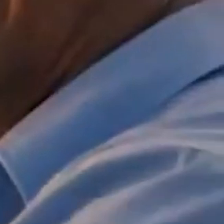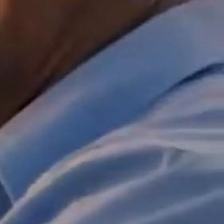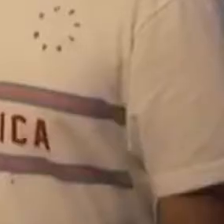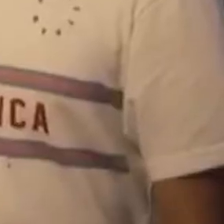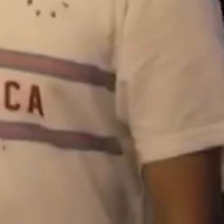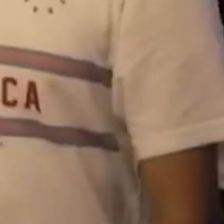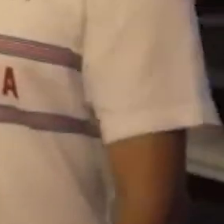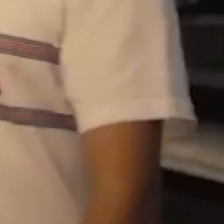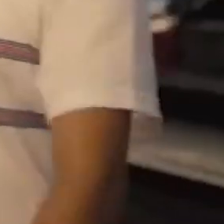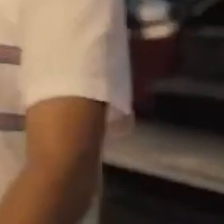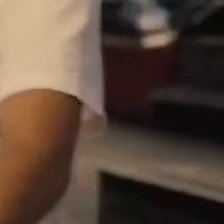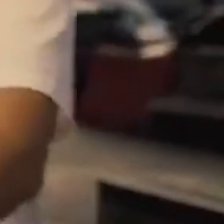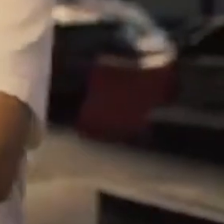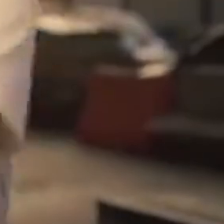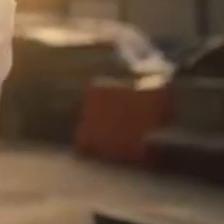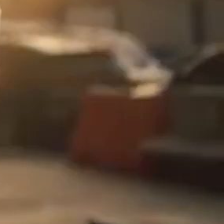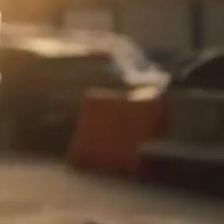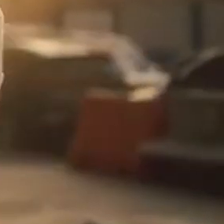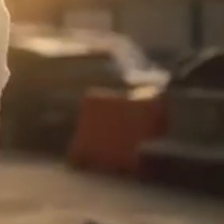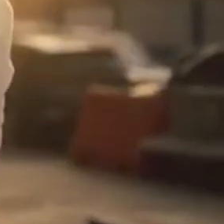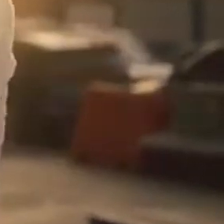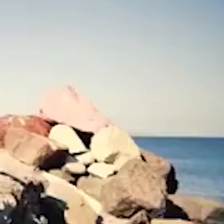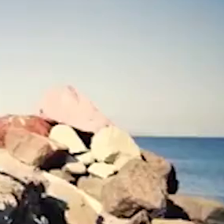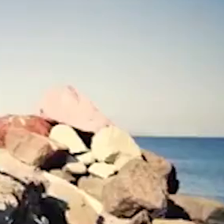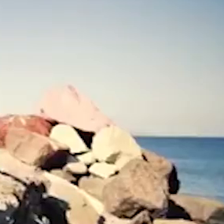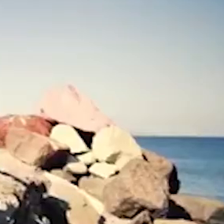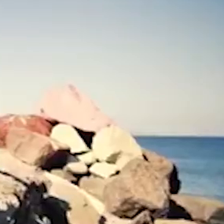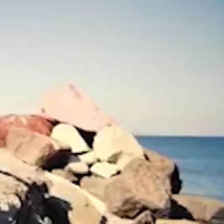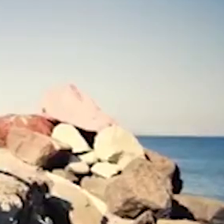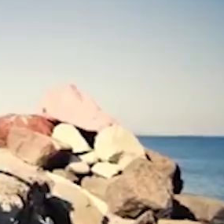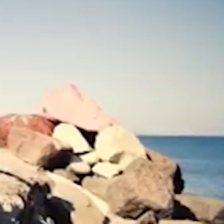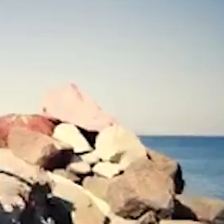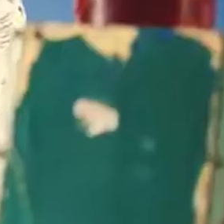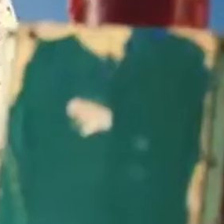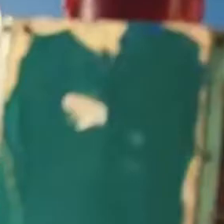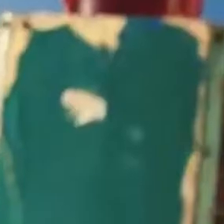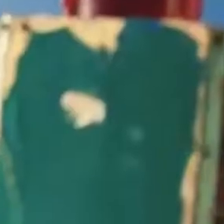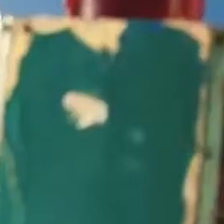A mí no me da igual perder el respeto que nos caracteriza.